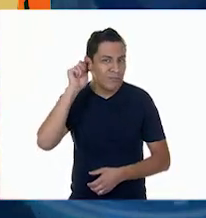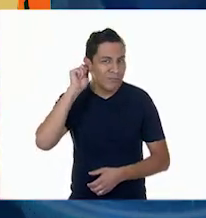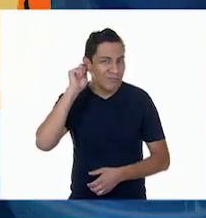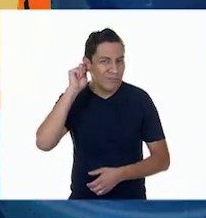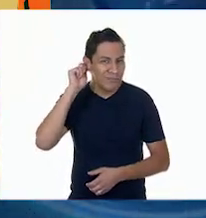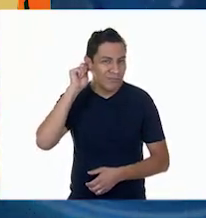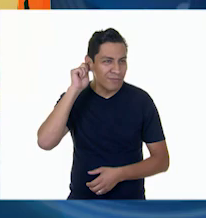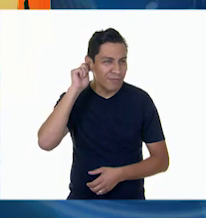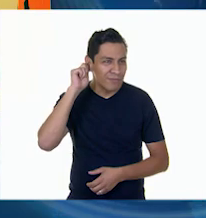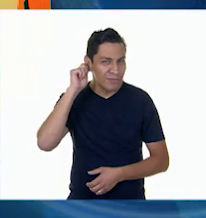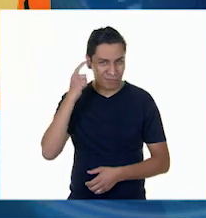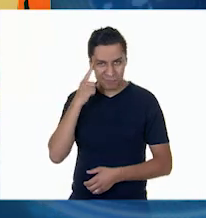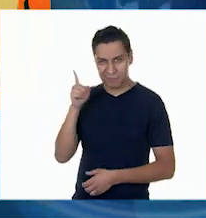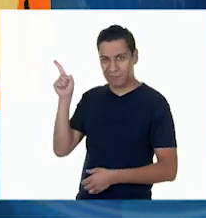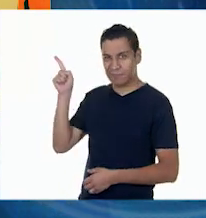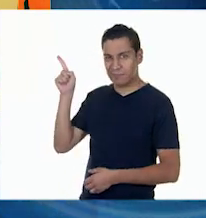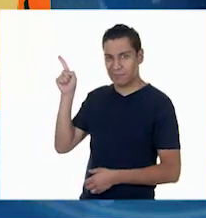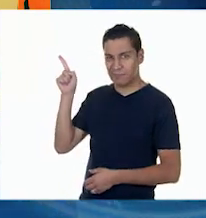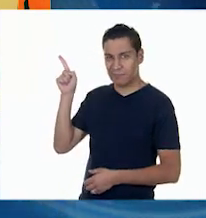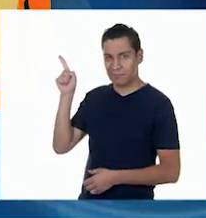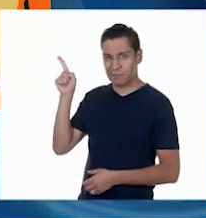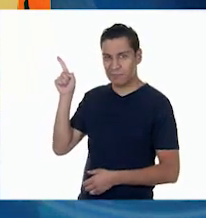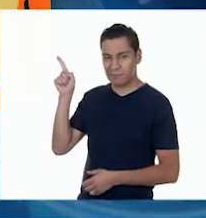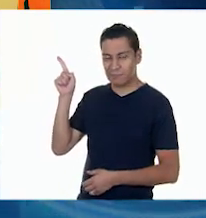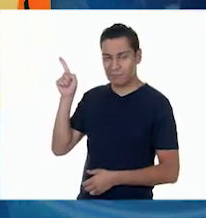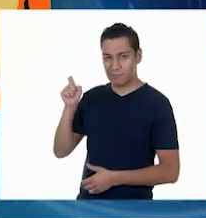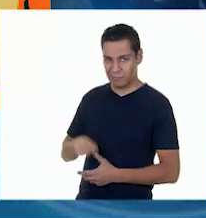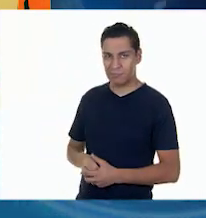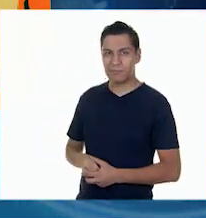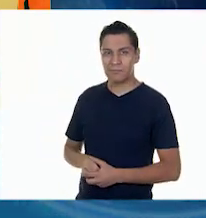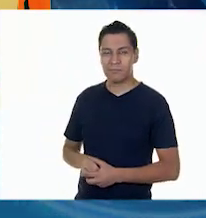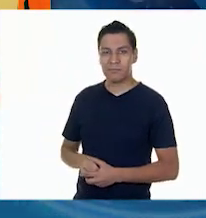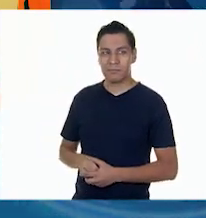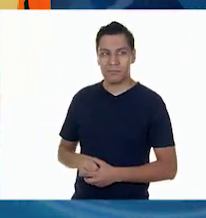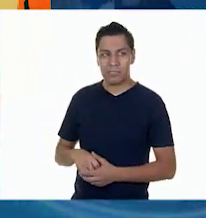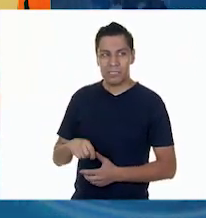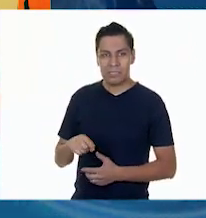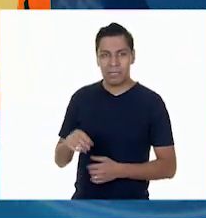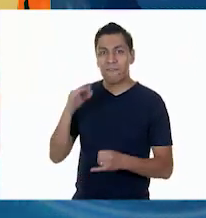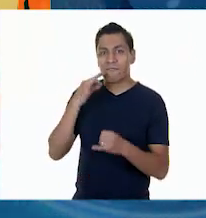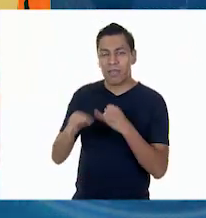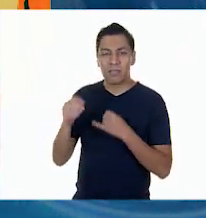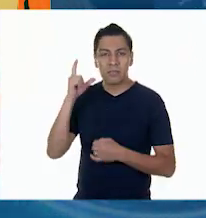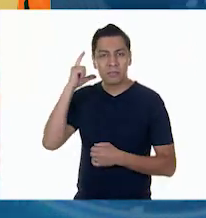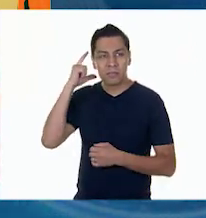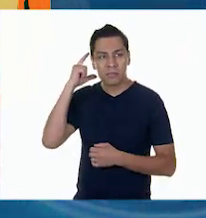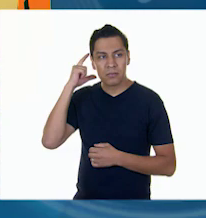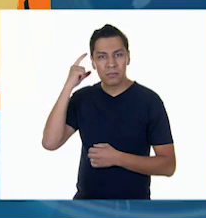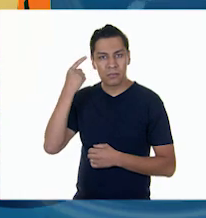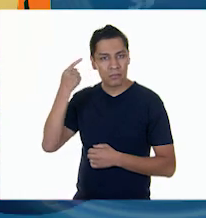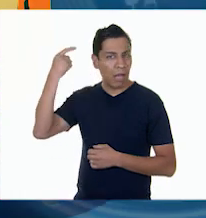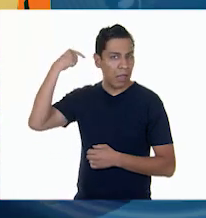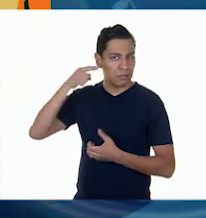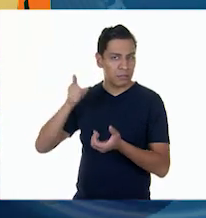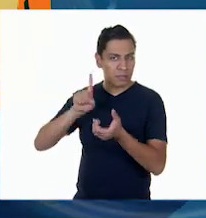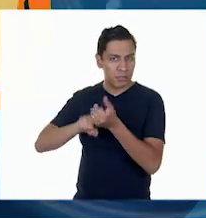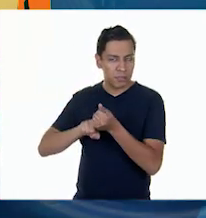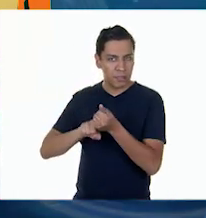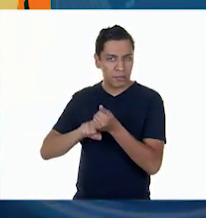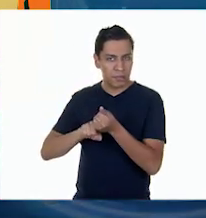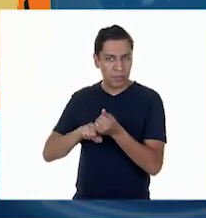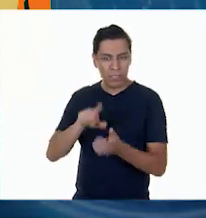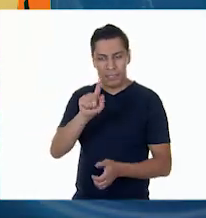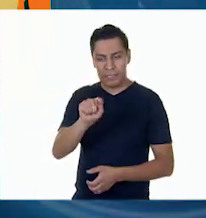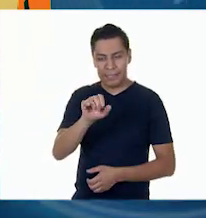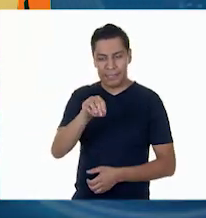aquí, empieza con el pabellón auricular y termina en la membrana timpánica. Justo ahí